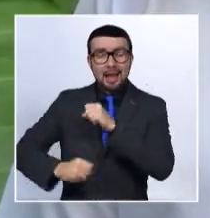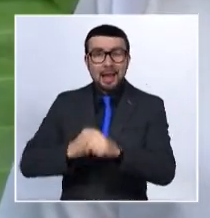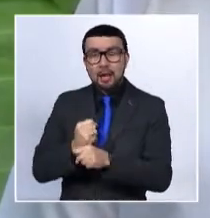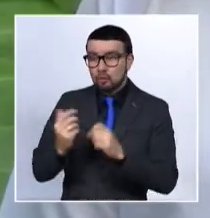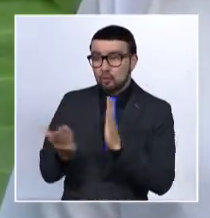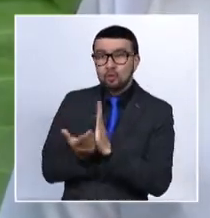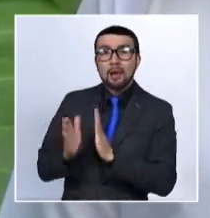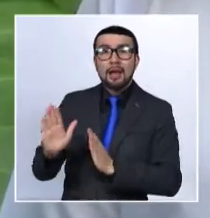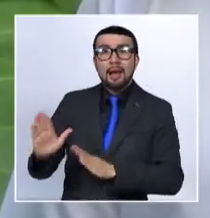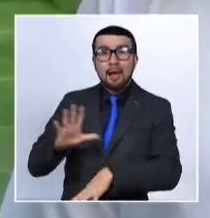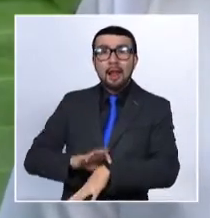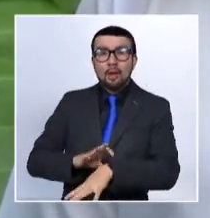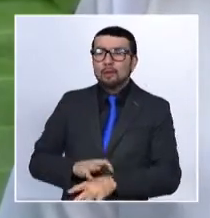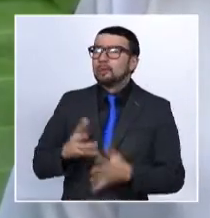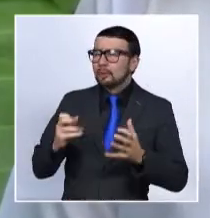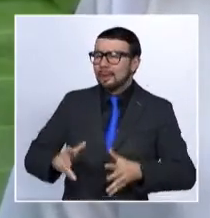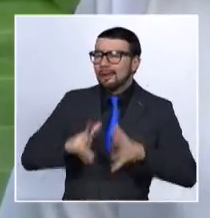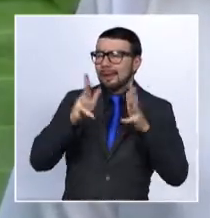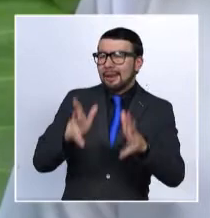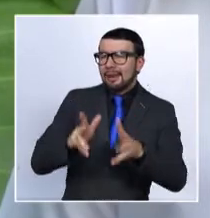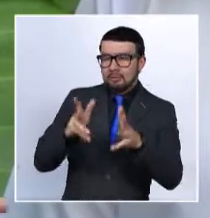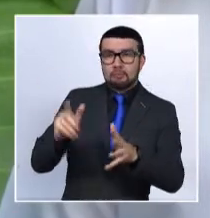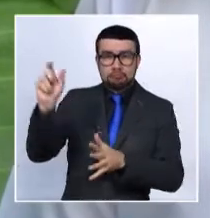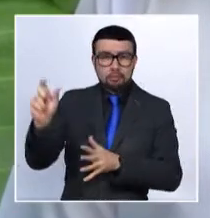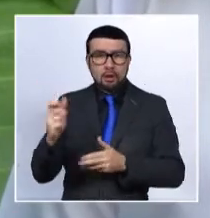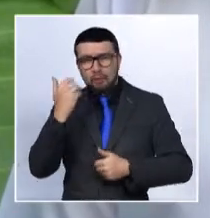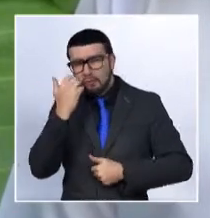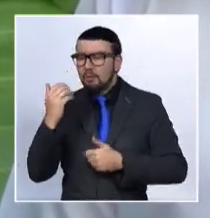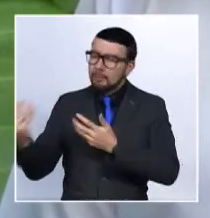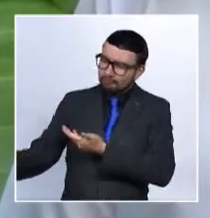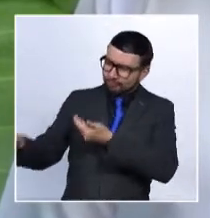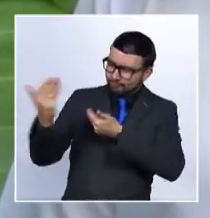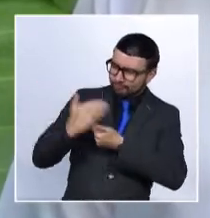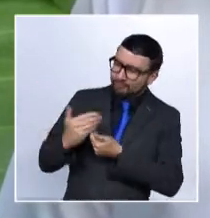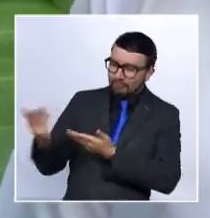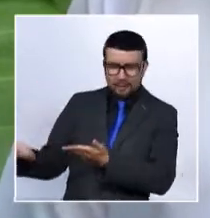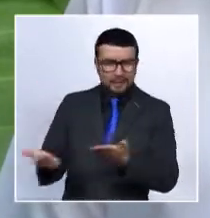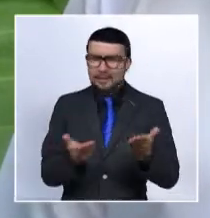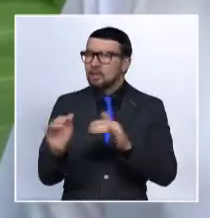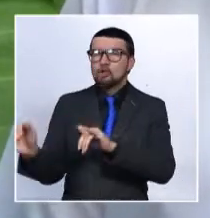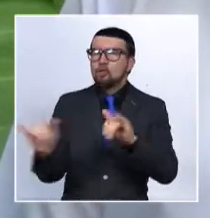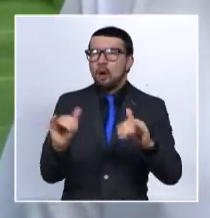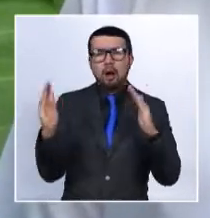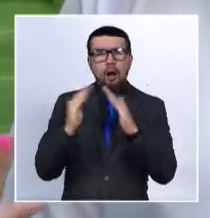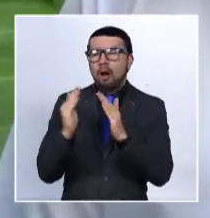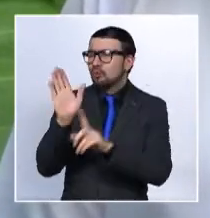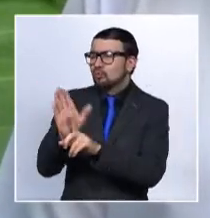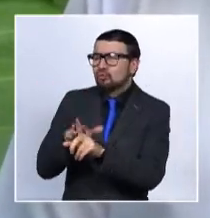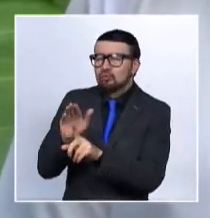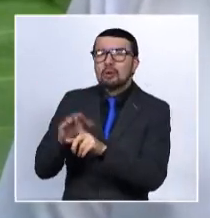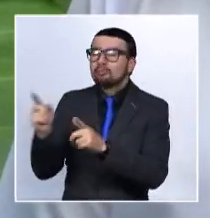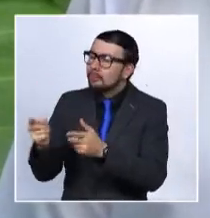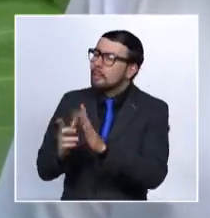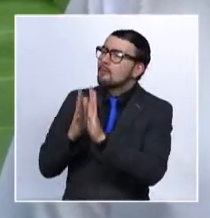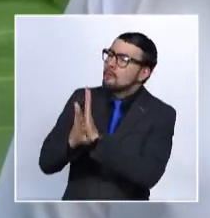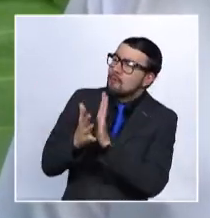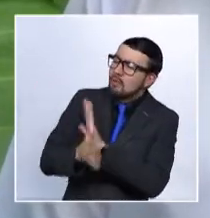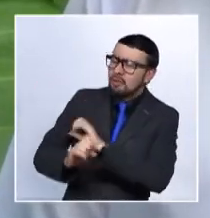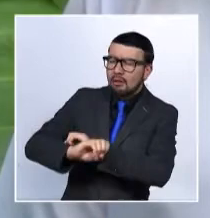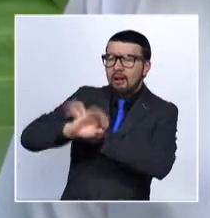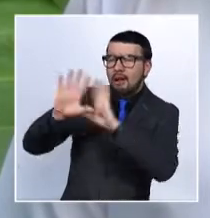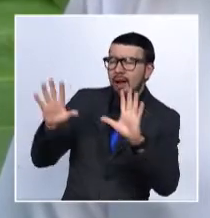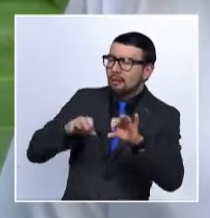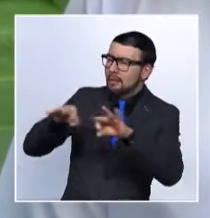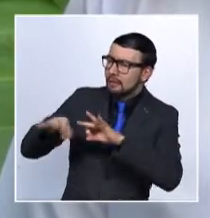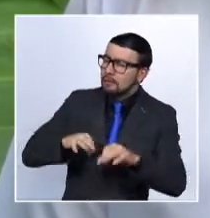es precisamente eso: educar el paciente, recibirlo como si fuera en casa, tratar de que tengan la información ampliamente,